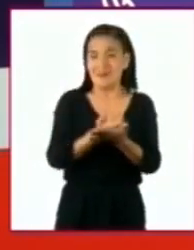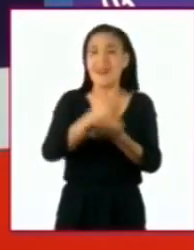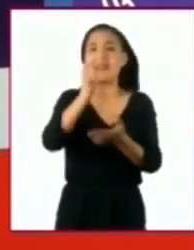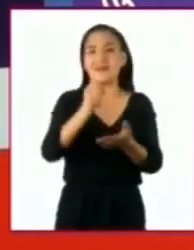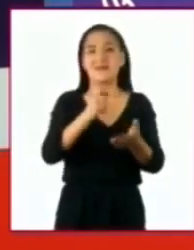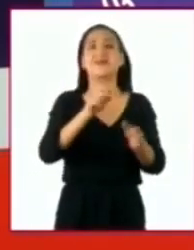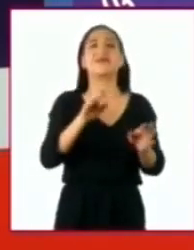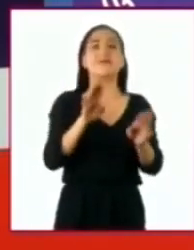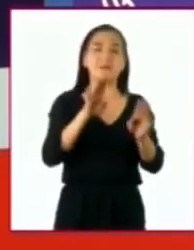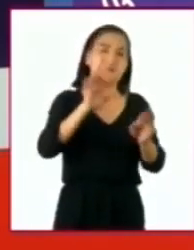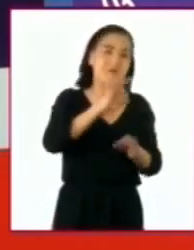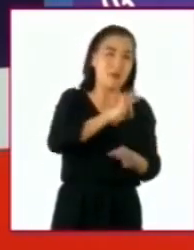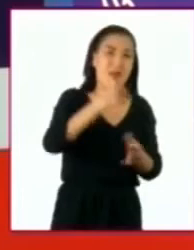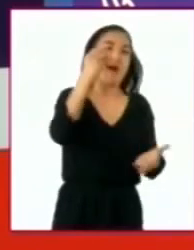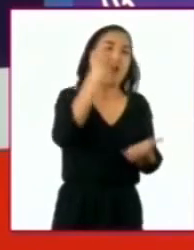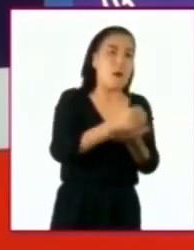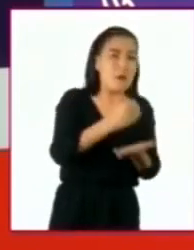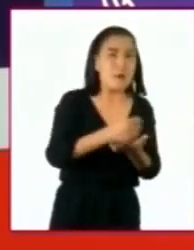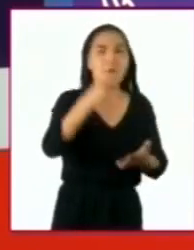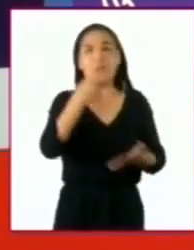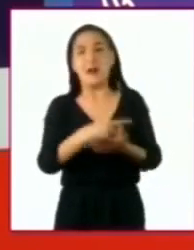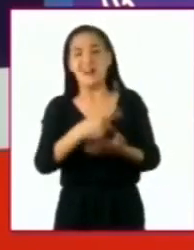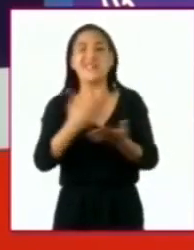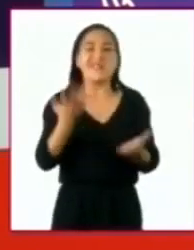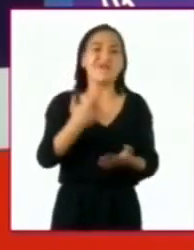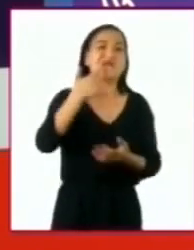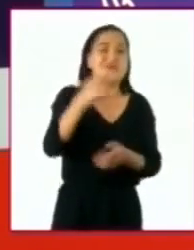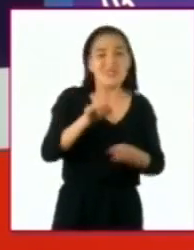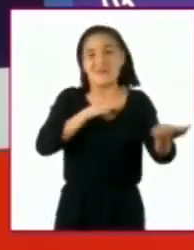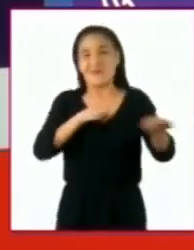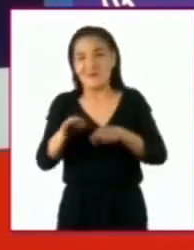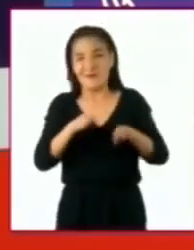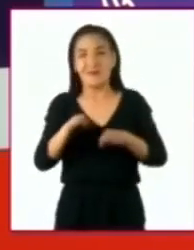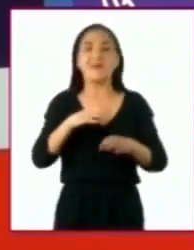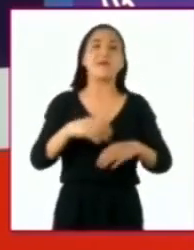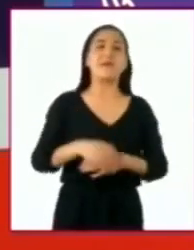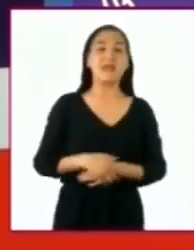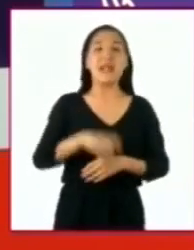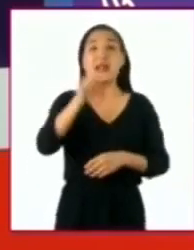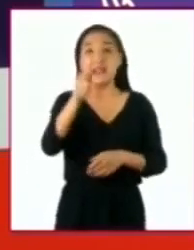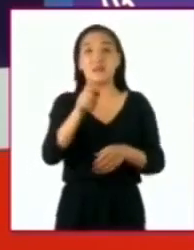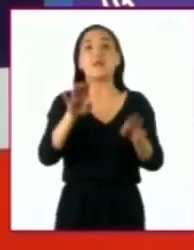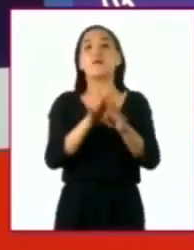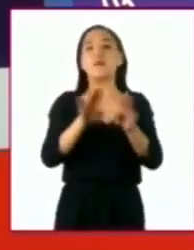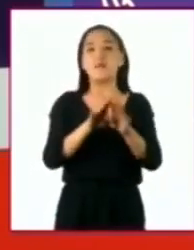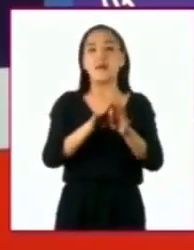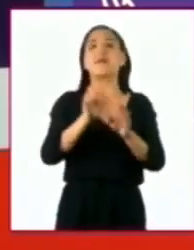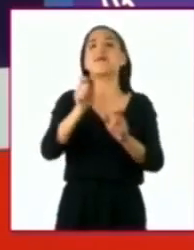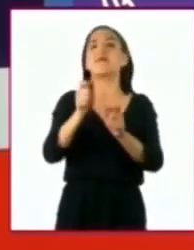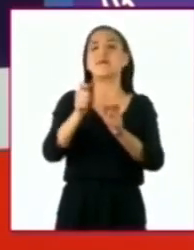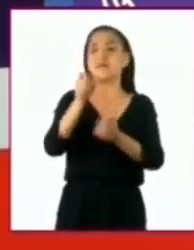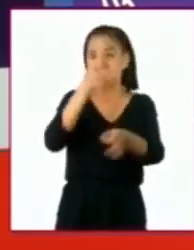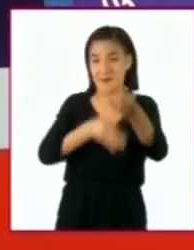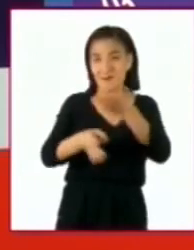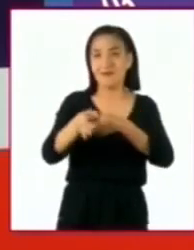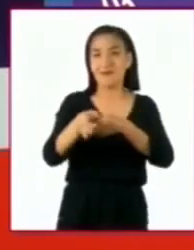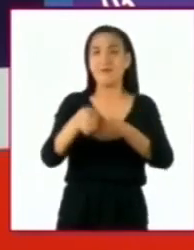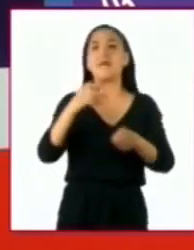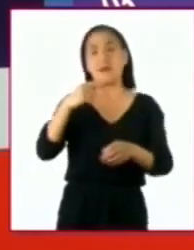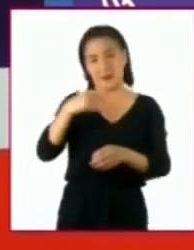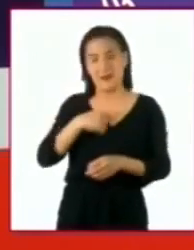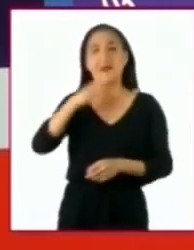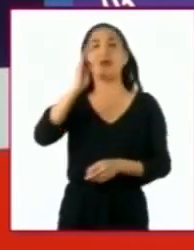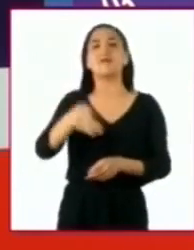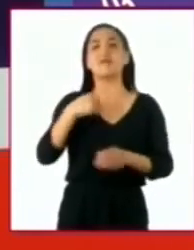ser en especie o con fuerza de trabajo. A cambio, el conquistador se comprometía a enseñar